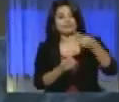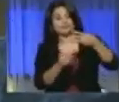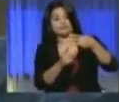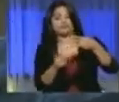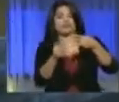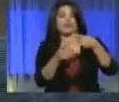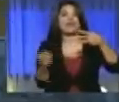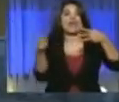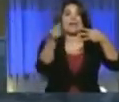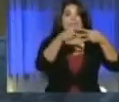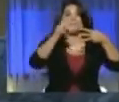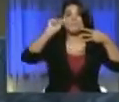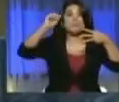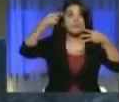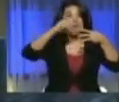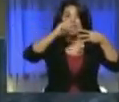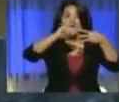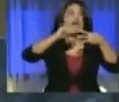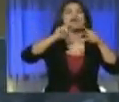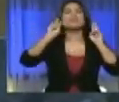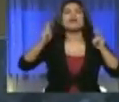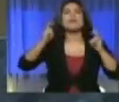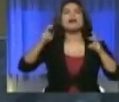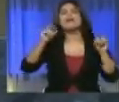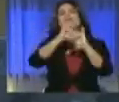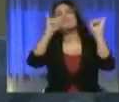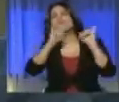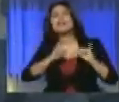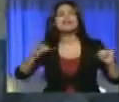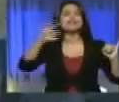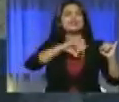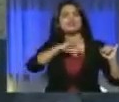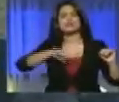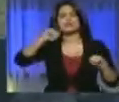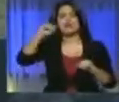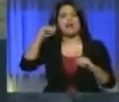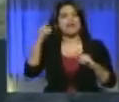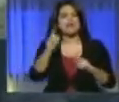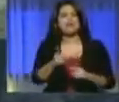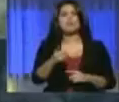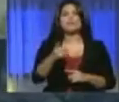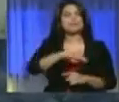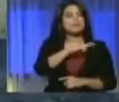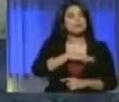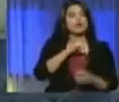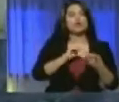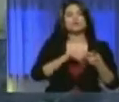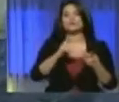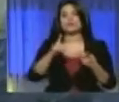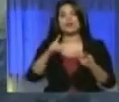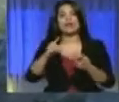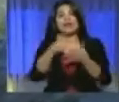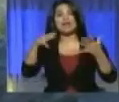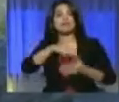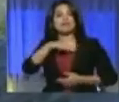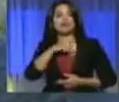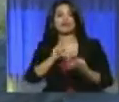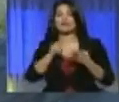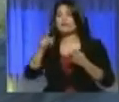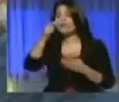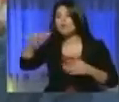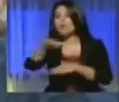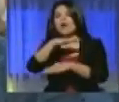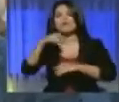la agenda de la felicidad social, misiones y grandes misiones en acción, la protección del pueblo,